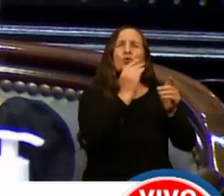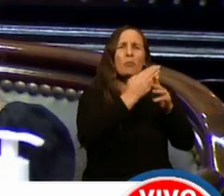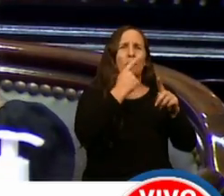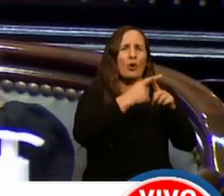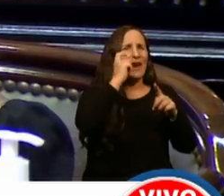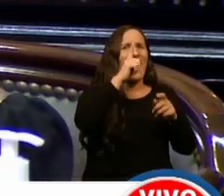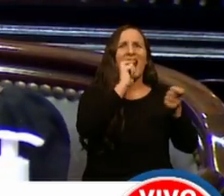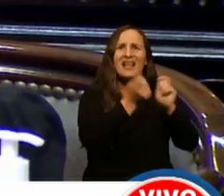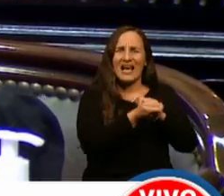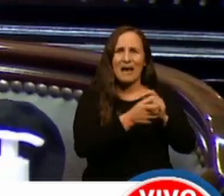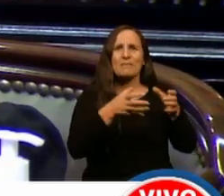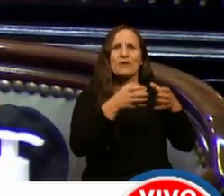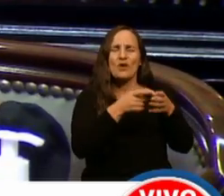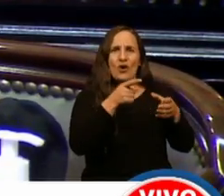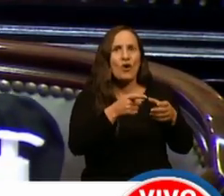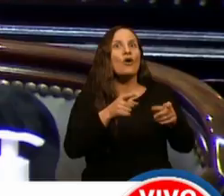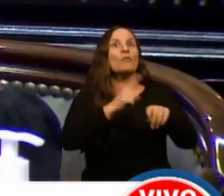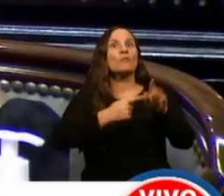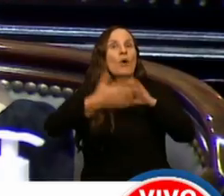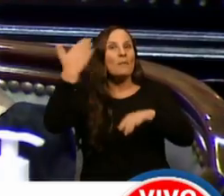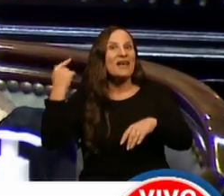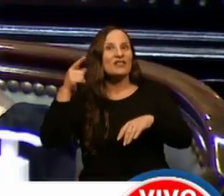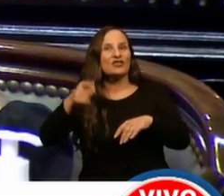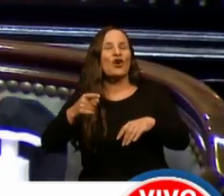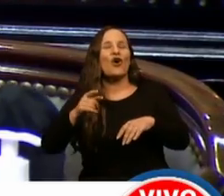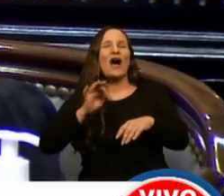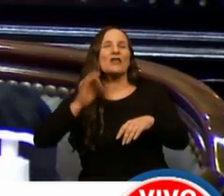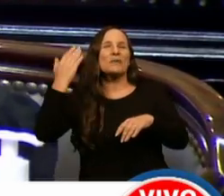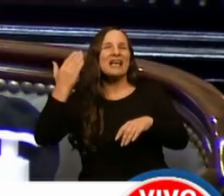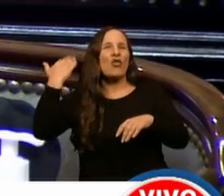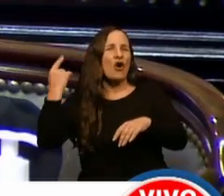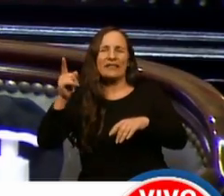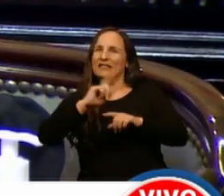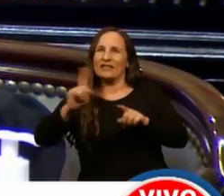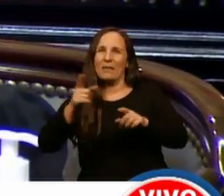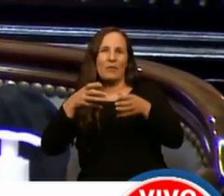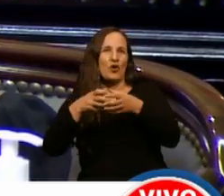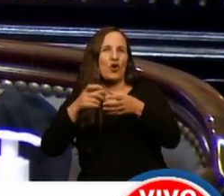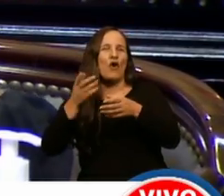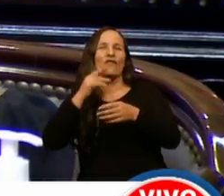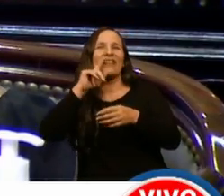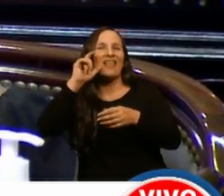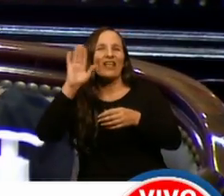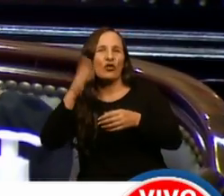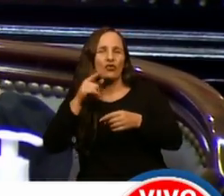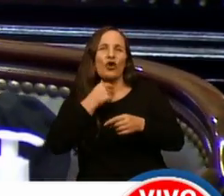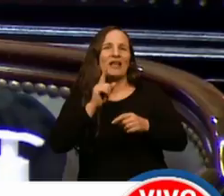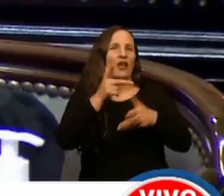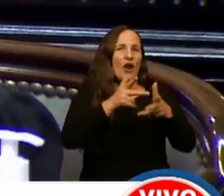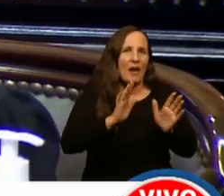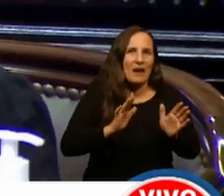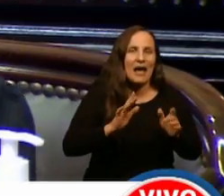cuando era oposición tampoco quiso tratar ni en el año pasado tampoco quiso tratar y hacer incluyeron